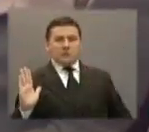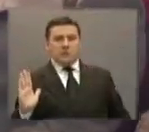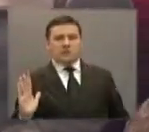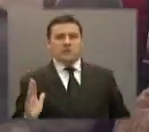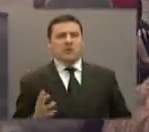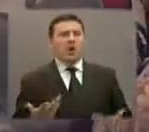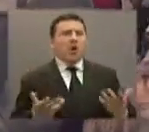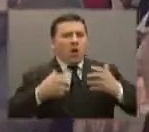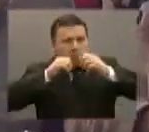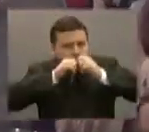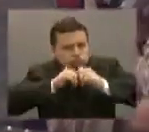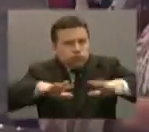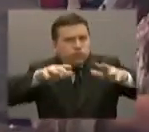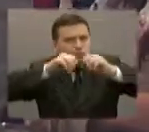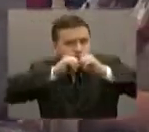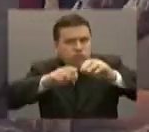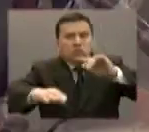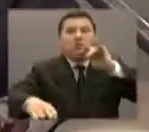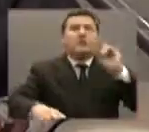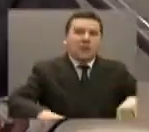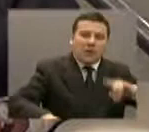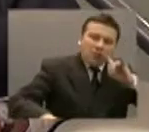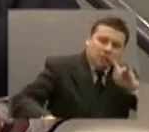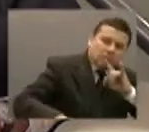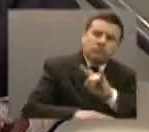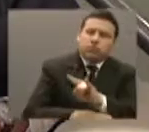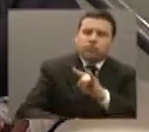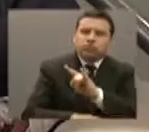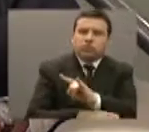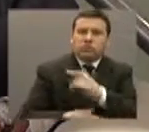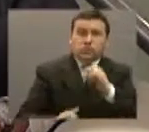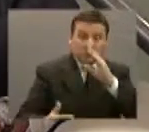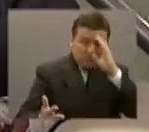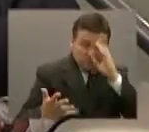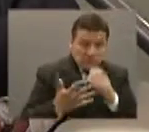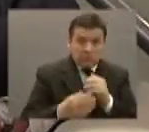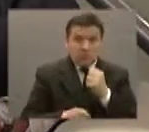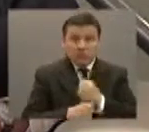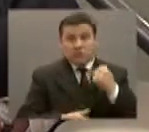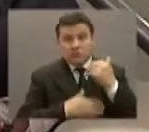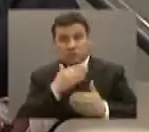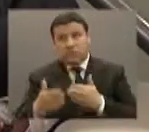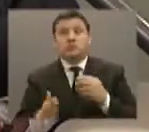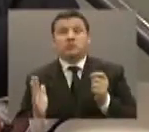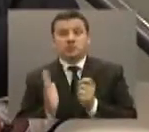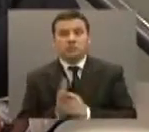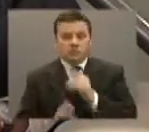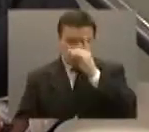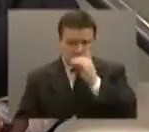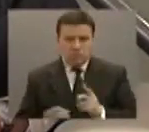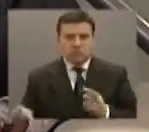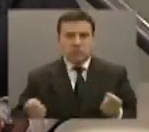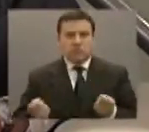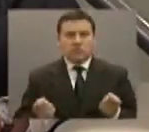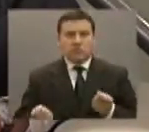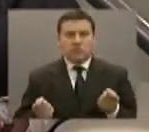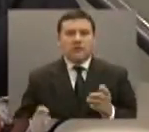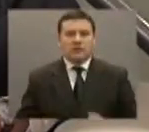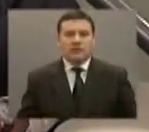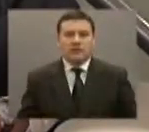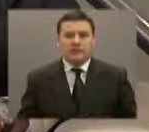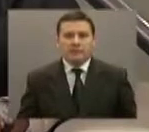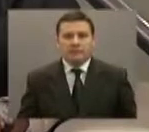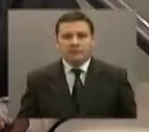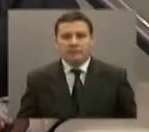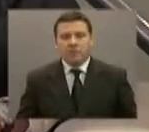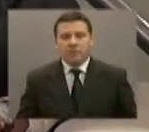mayor vigor nuestra labor de inspección y vigilancia y con base en las conclusiones de esa labor inspección y vigilancia tomar las medidas de control que sean